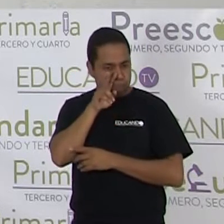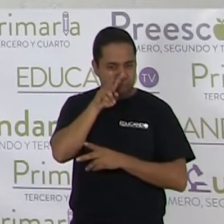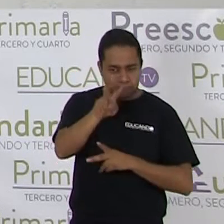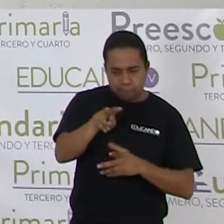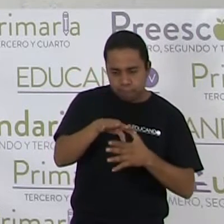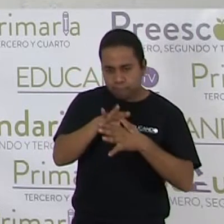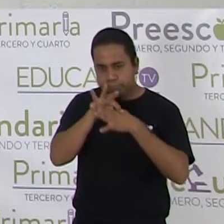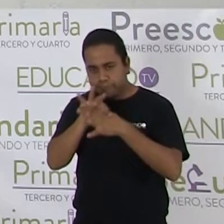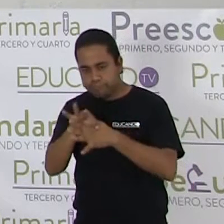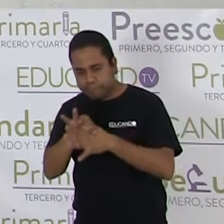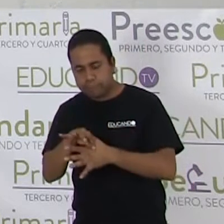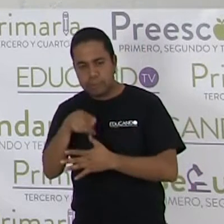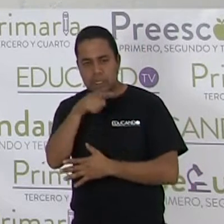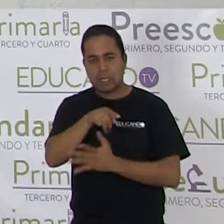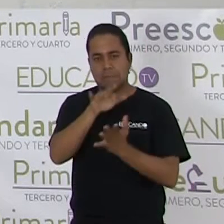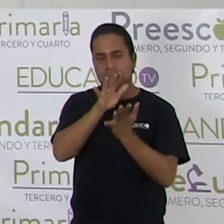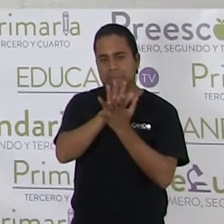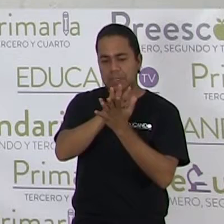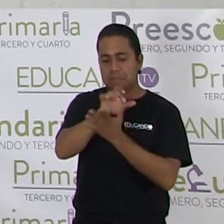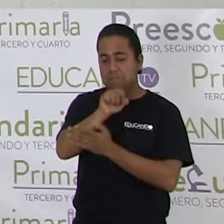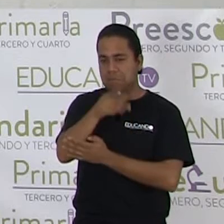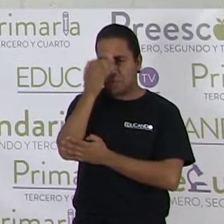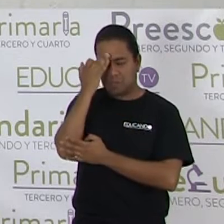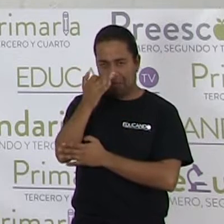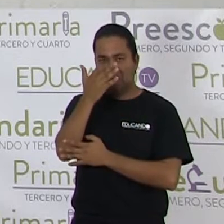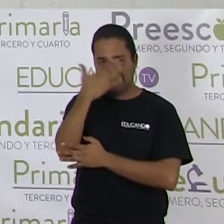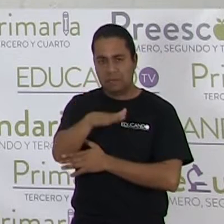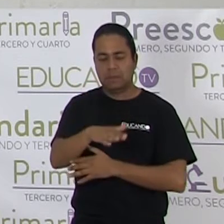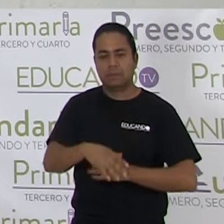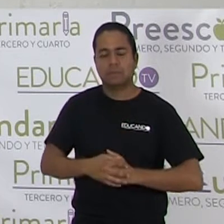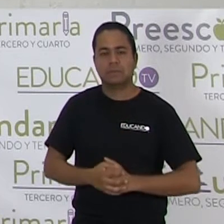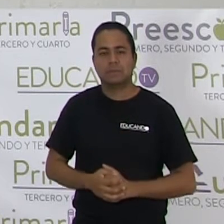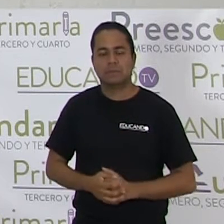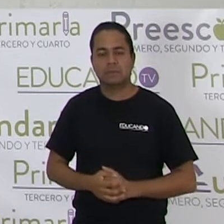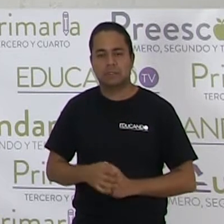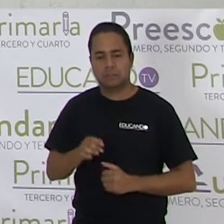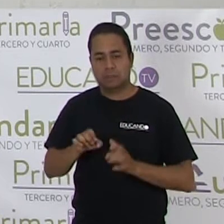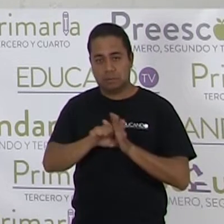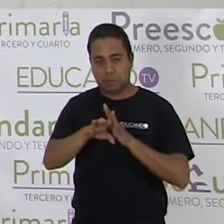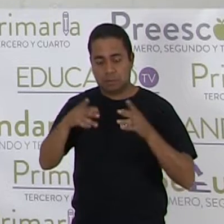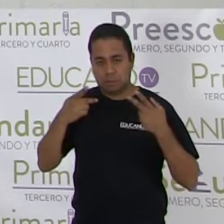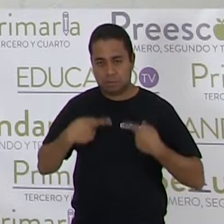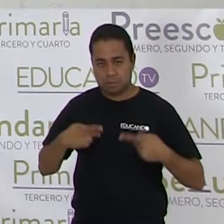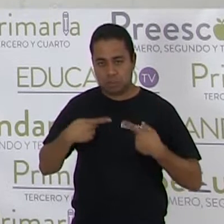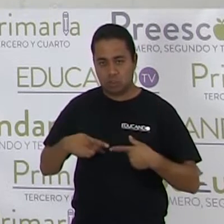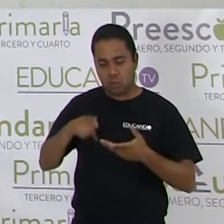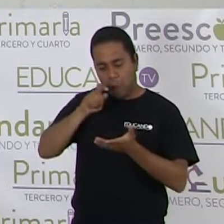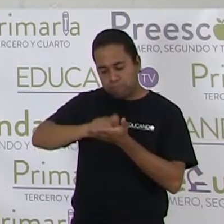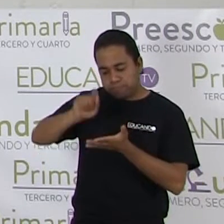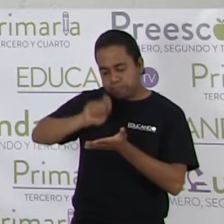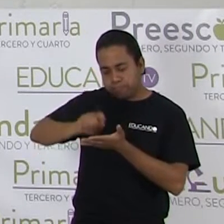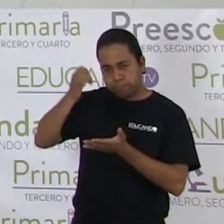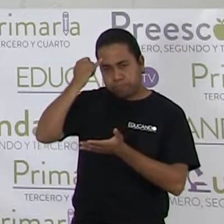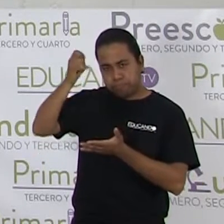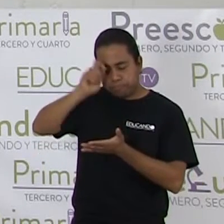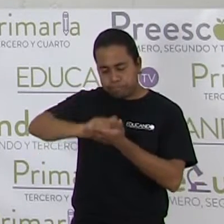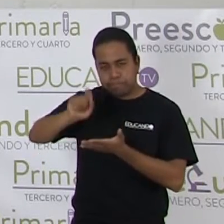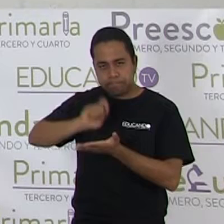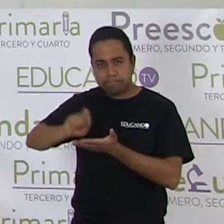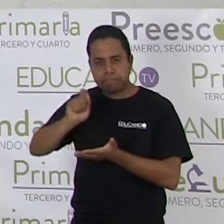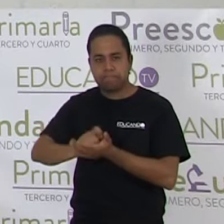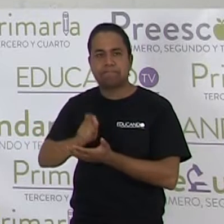palpa, está participando en el momento. Y al momento de que el narrador escribe esta parte, vamos